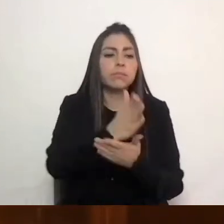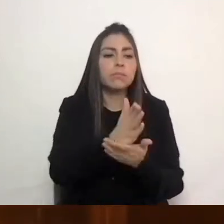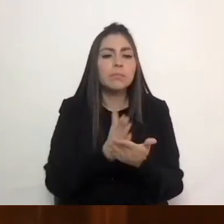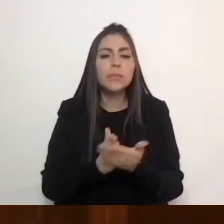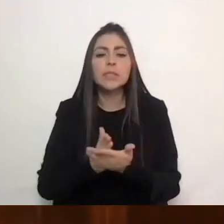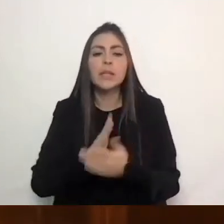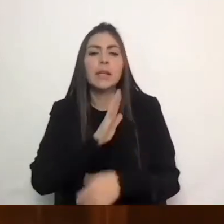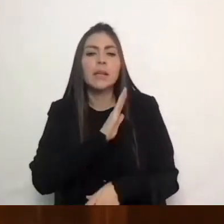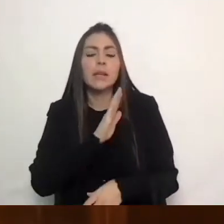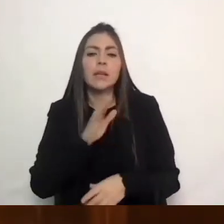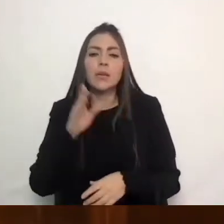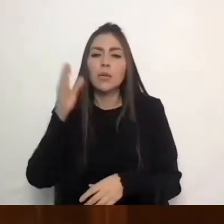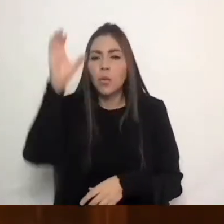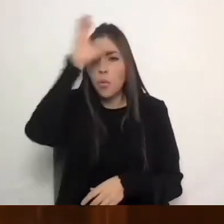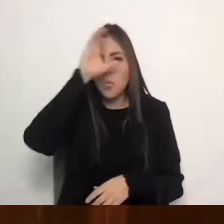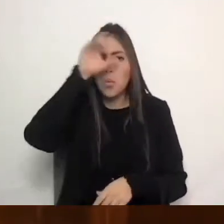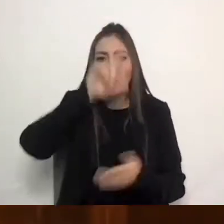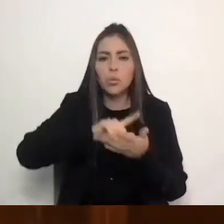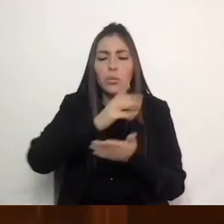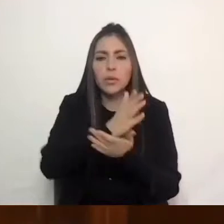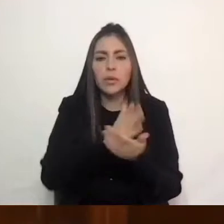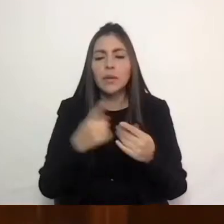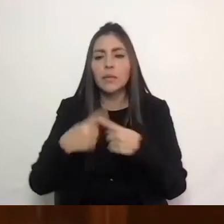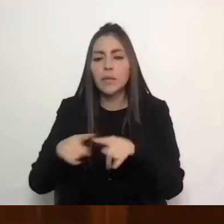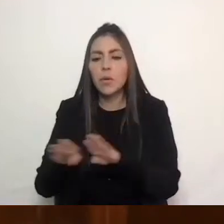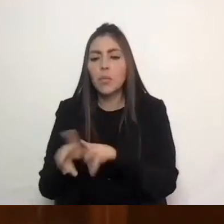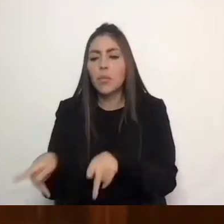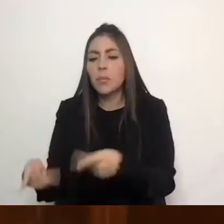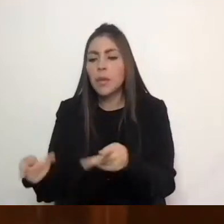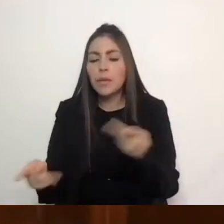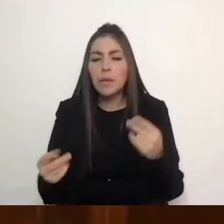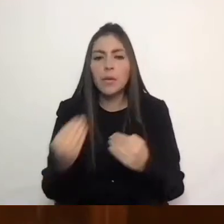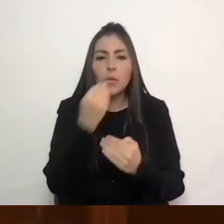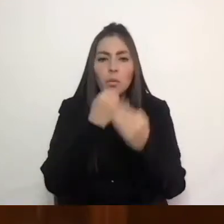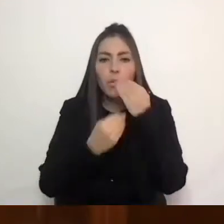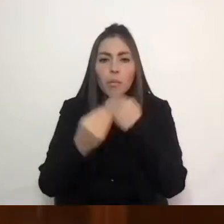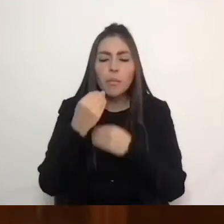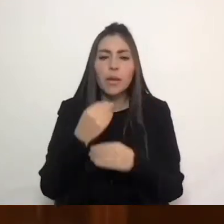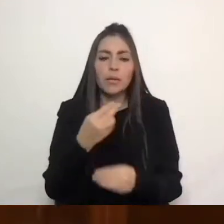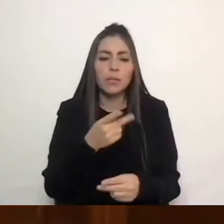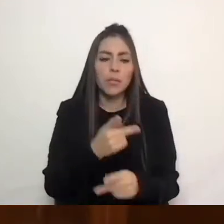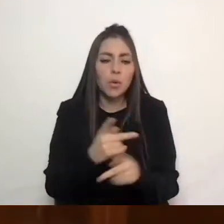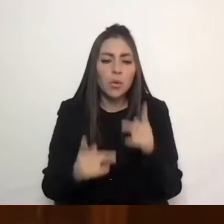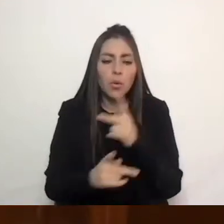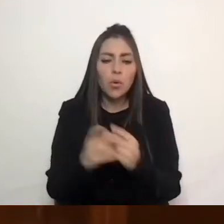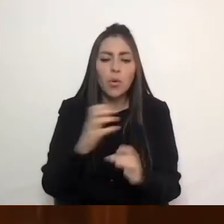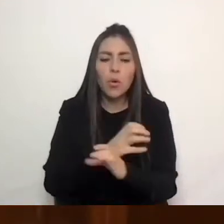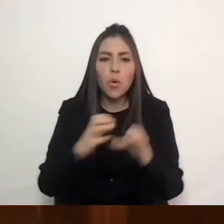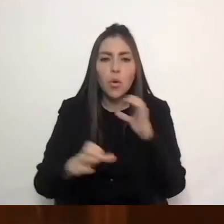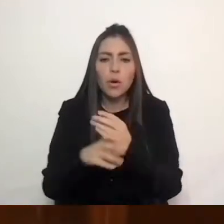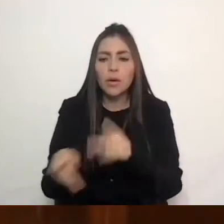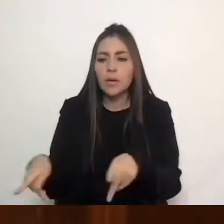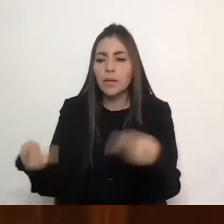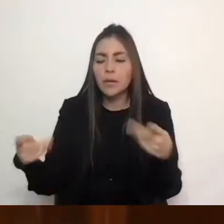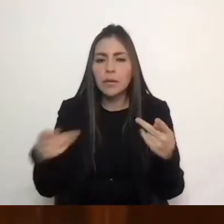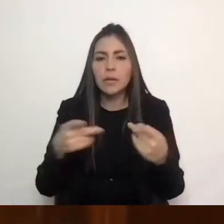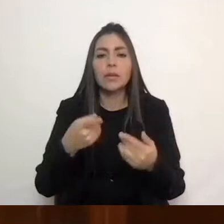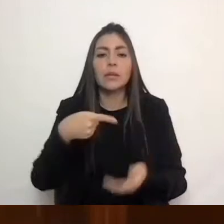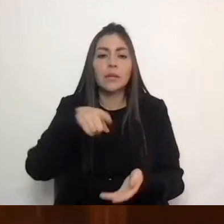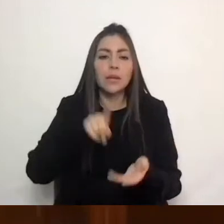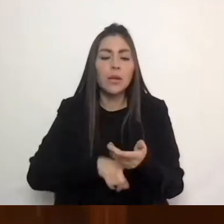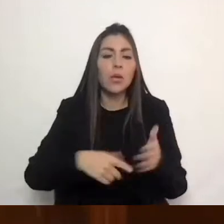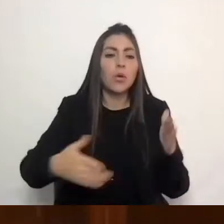el desarrollo de utensilios. En nuestras fiestas, cocinas, talleres, vestimentas